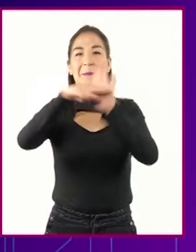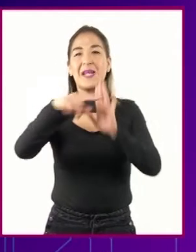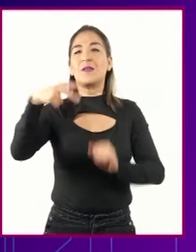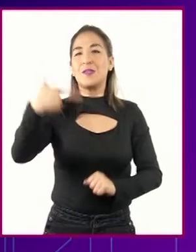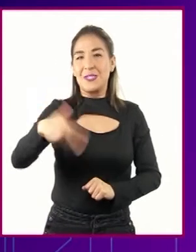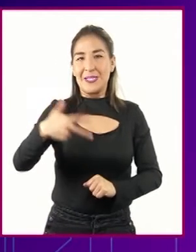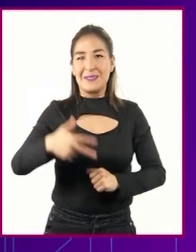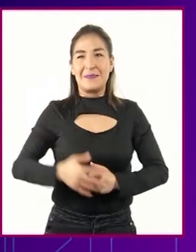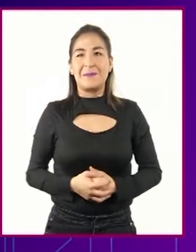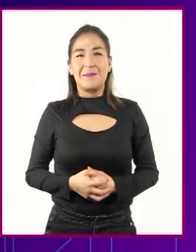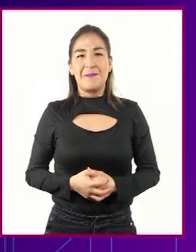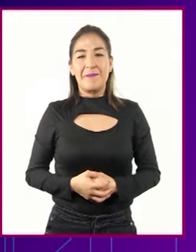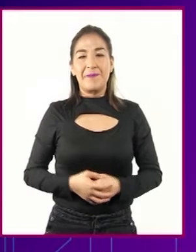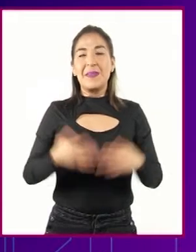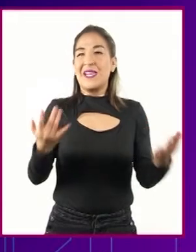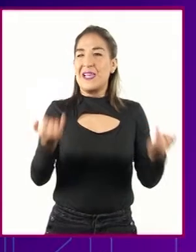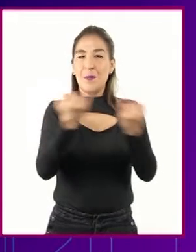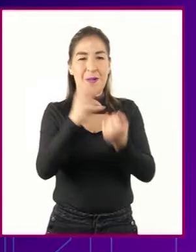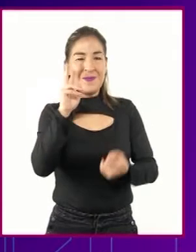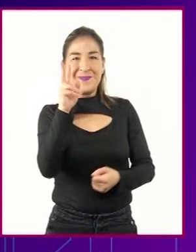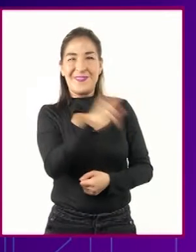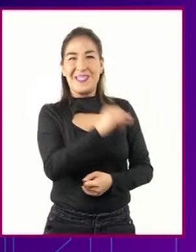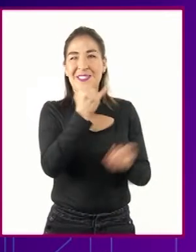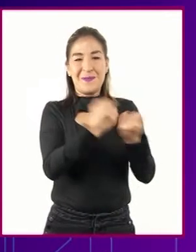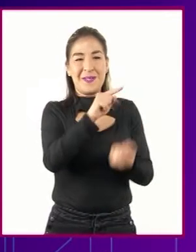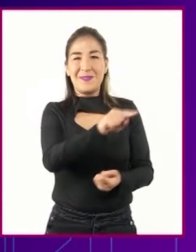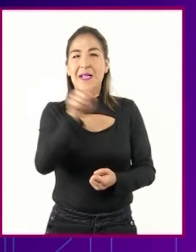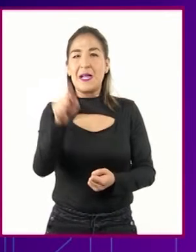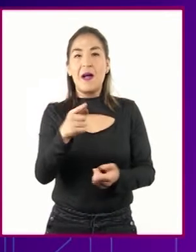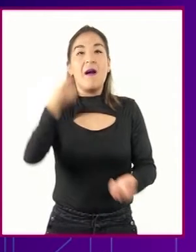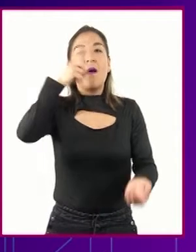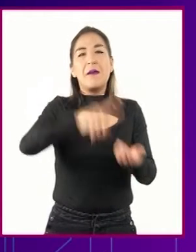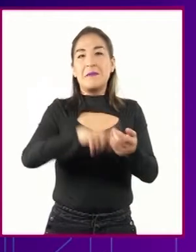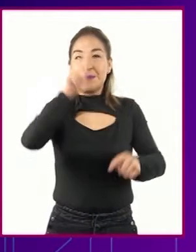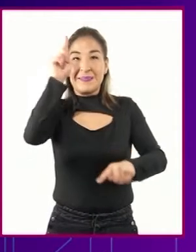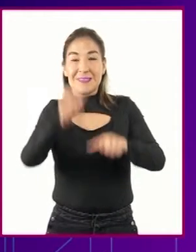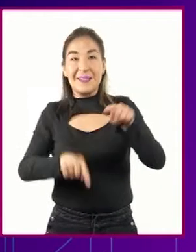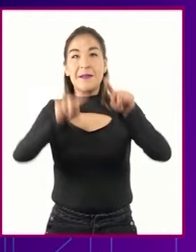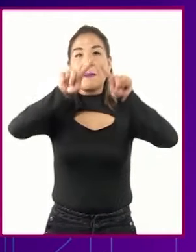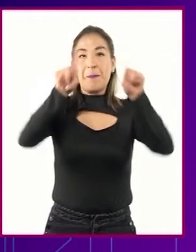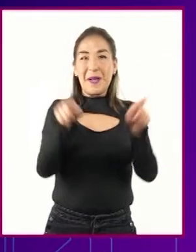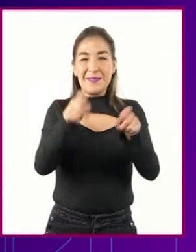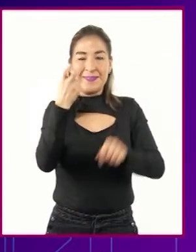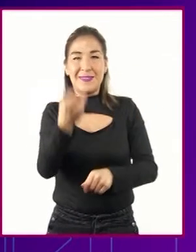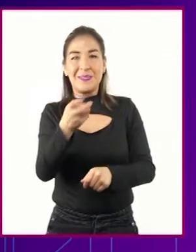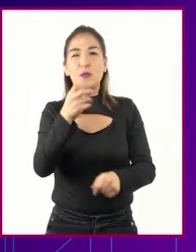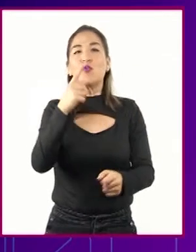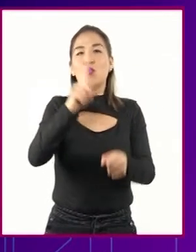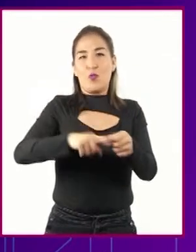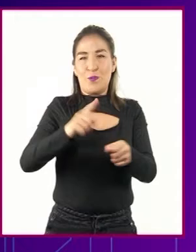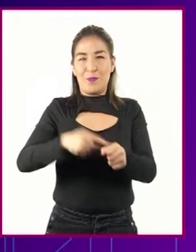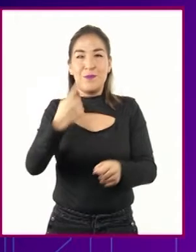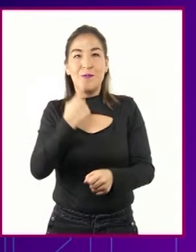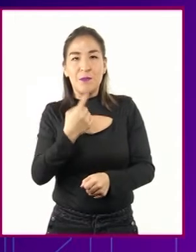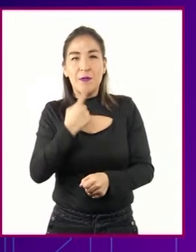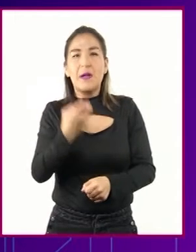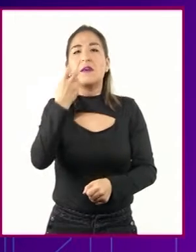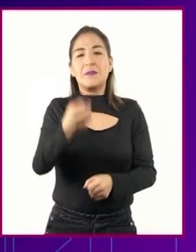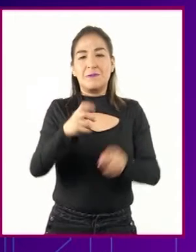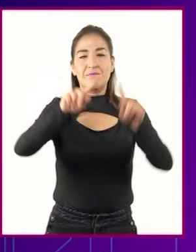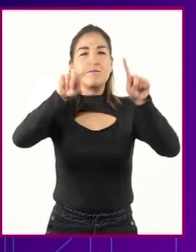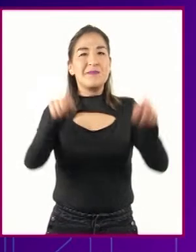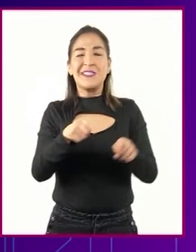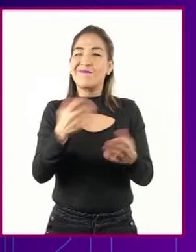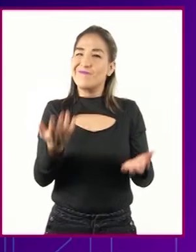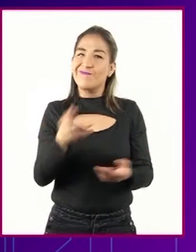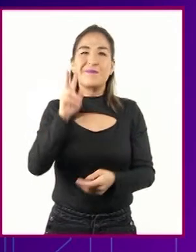13. Tal y como podemos observar, si omitimos los paréntesis marcados en color rojo, la operación